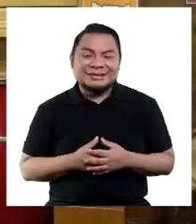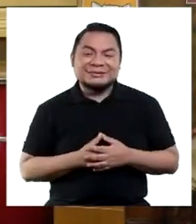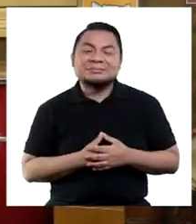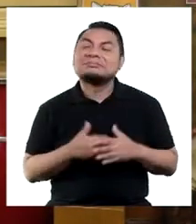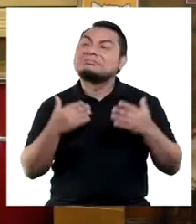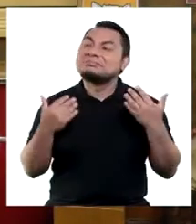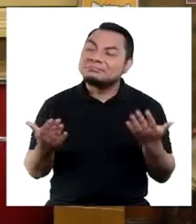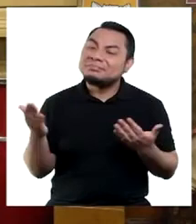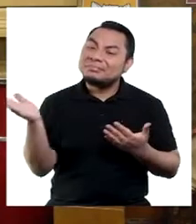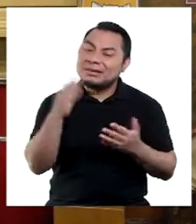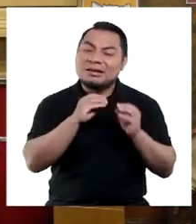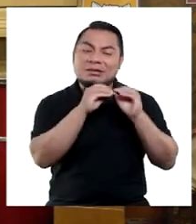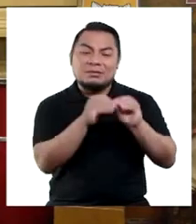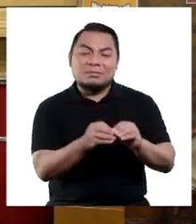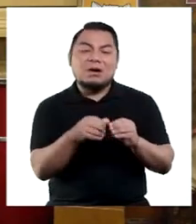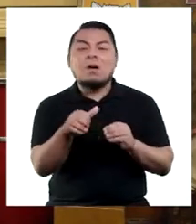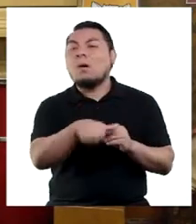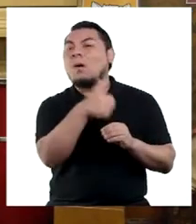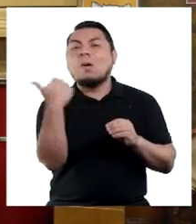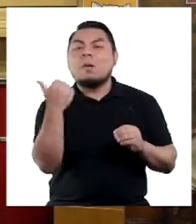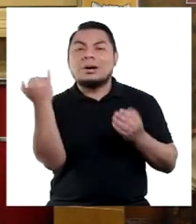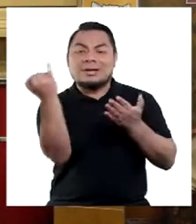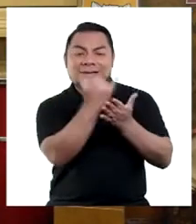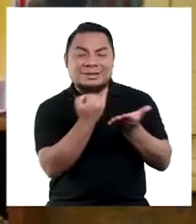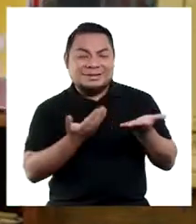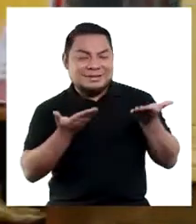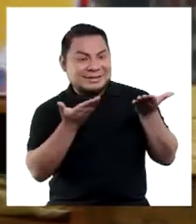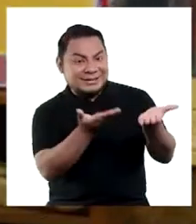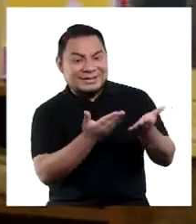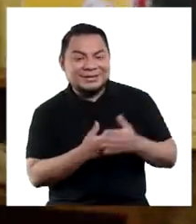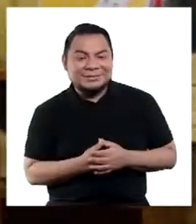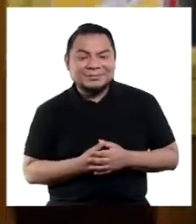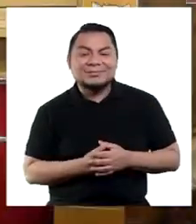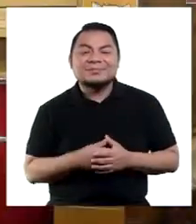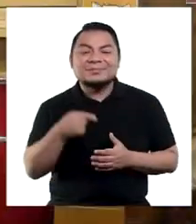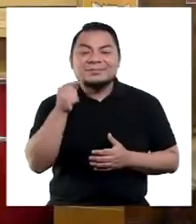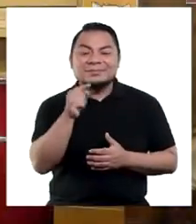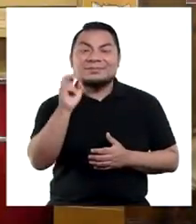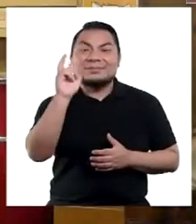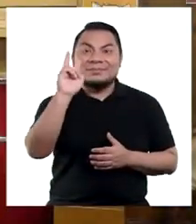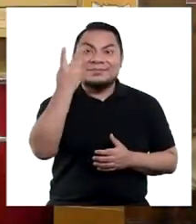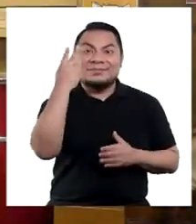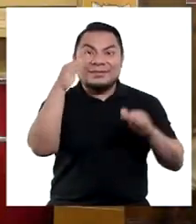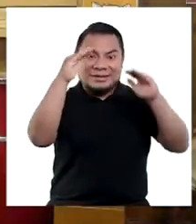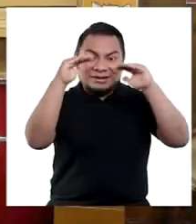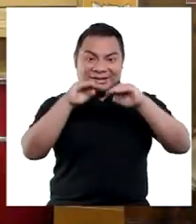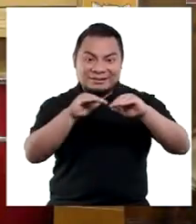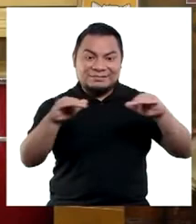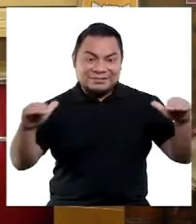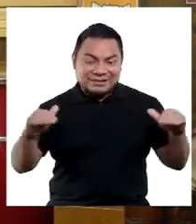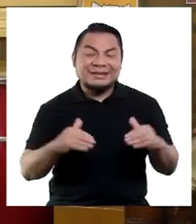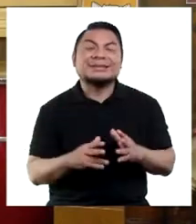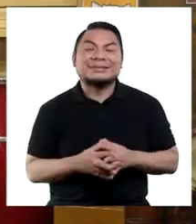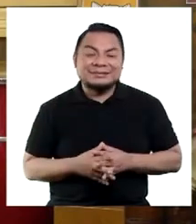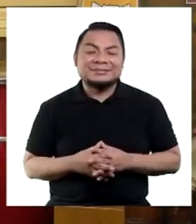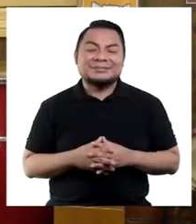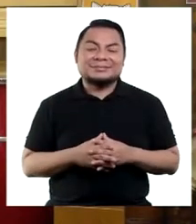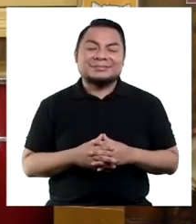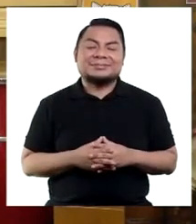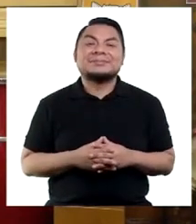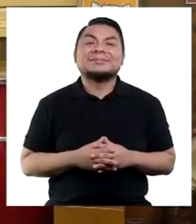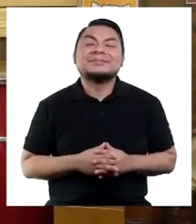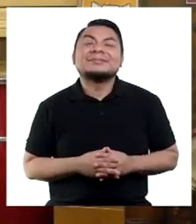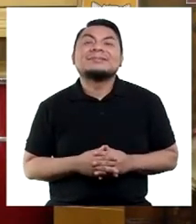parte entonces vamos a poner estas otras imágenes aquí en una segunda fila